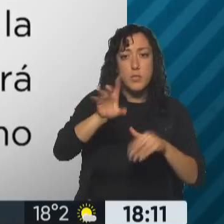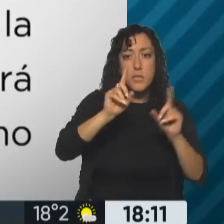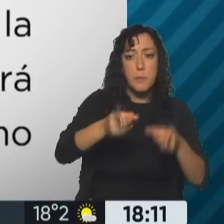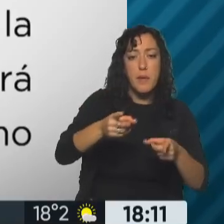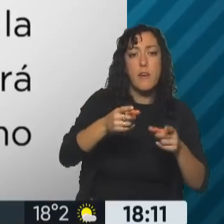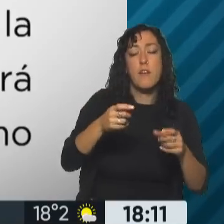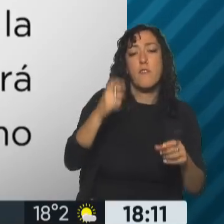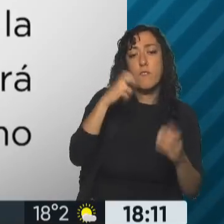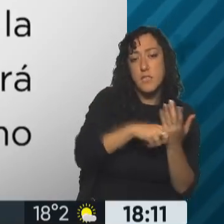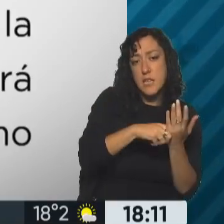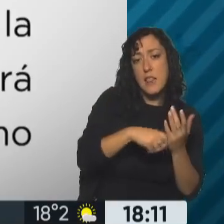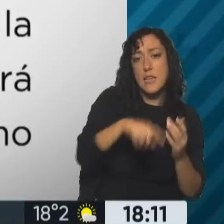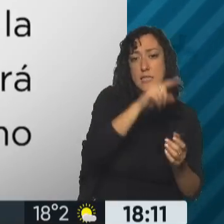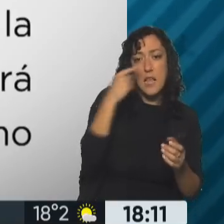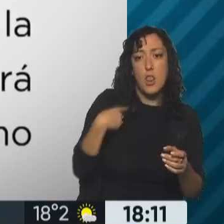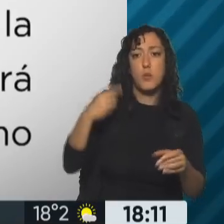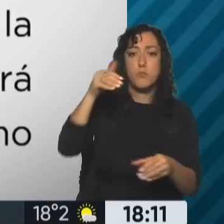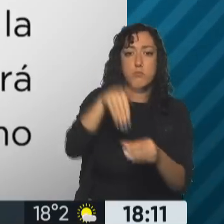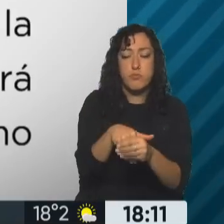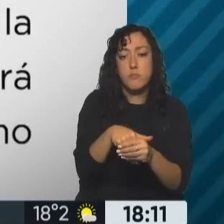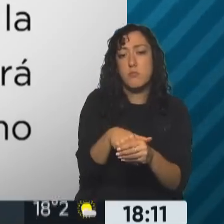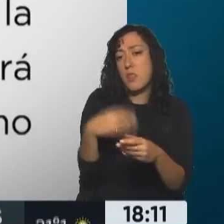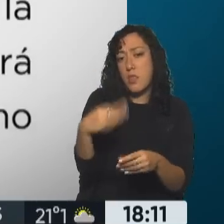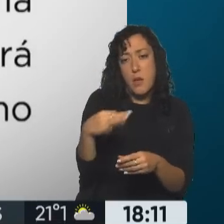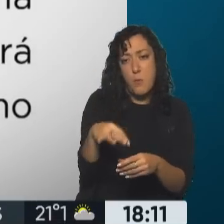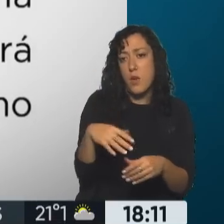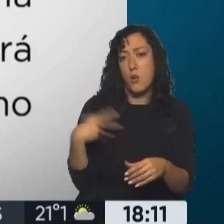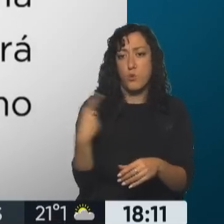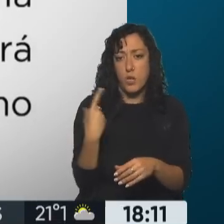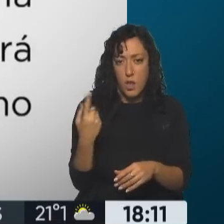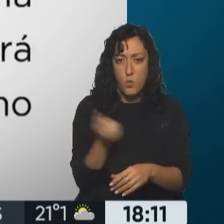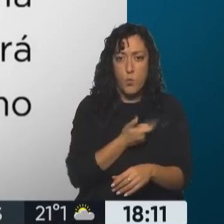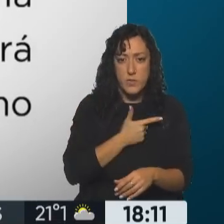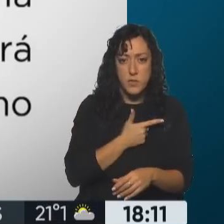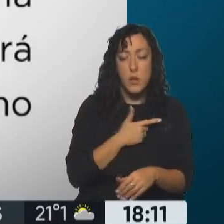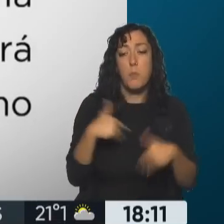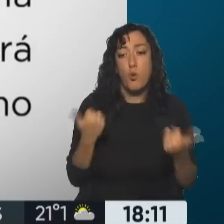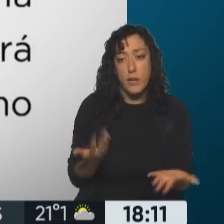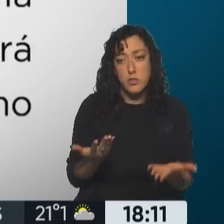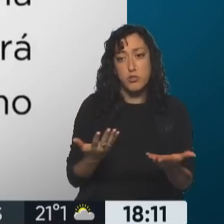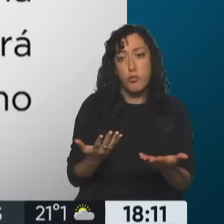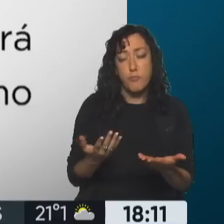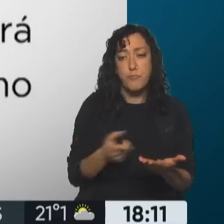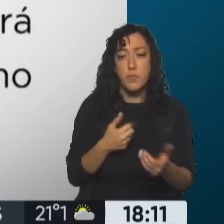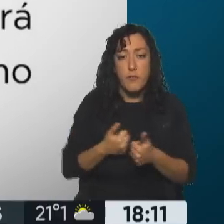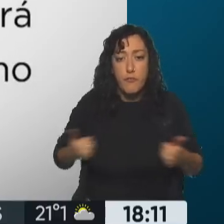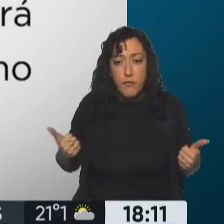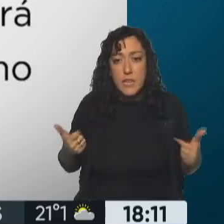Estado, autoridades competentes en la materia. Por esta razón, el Frente evitará pronunciarse sobre el mismo